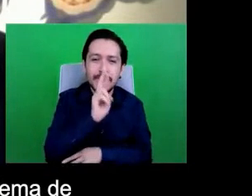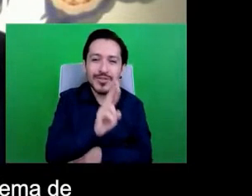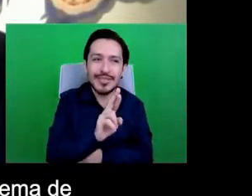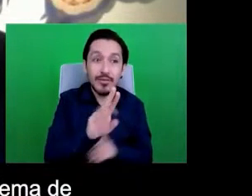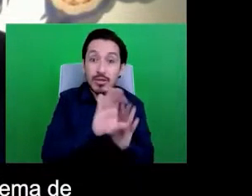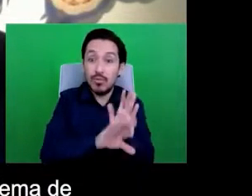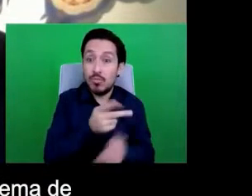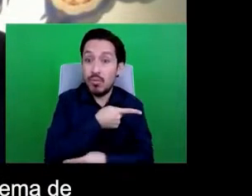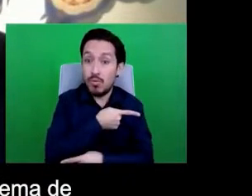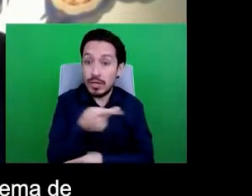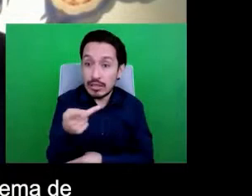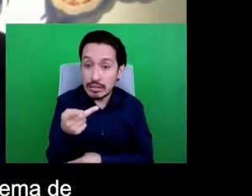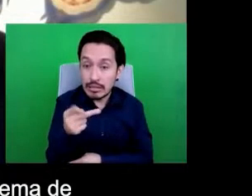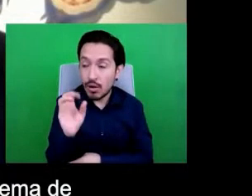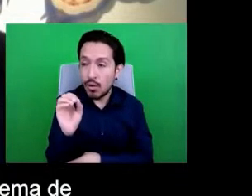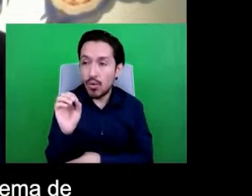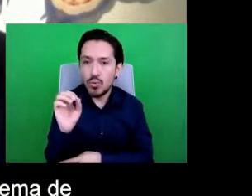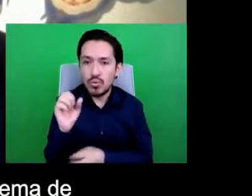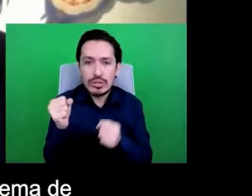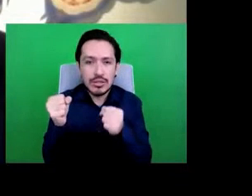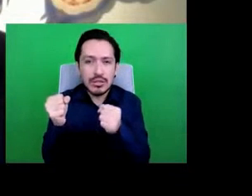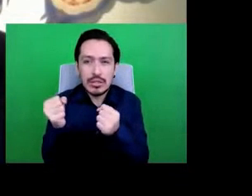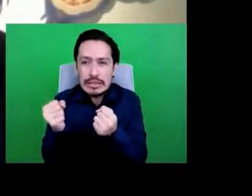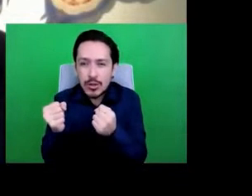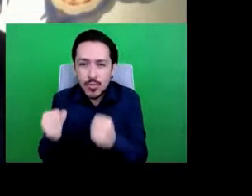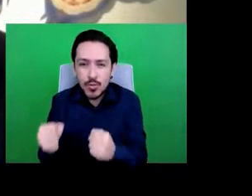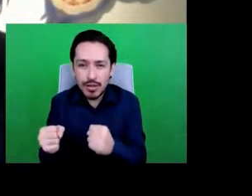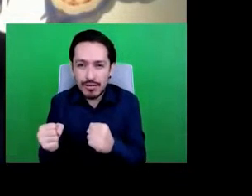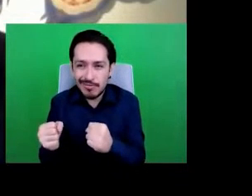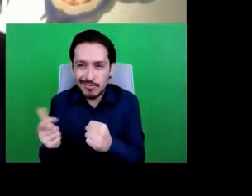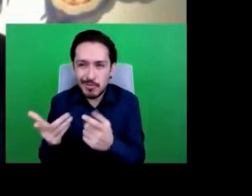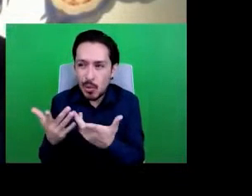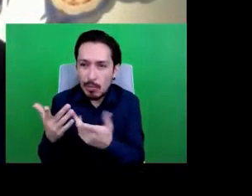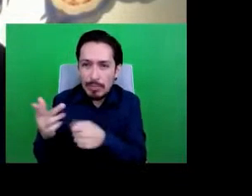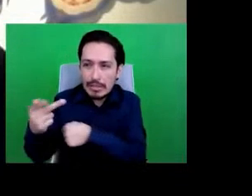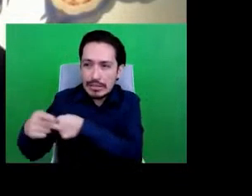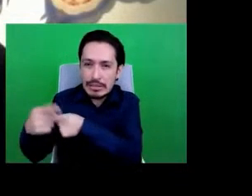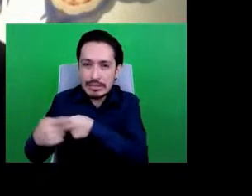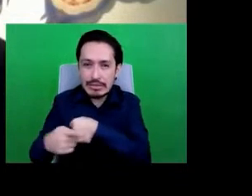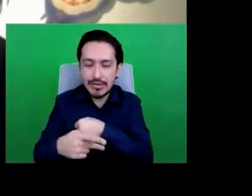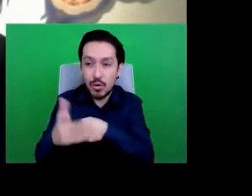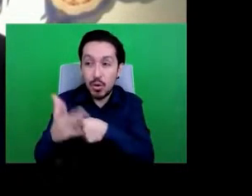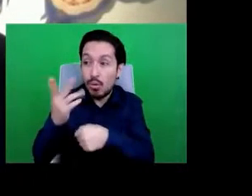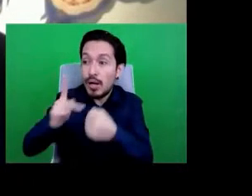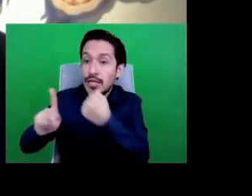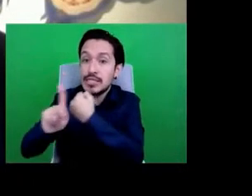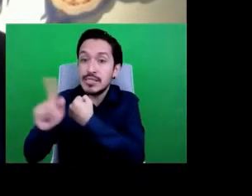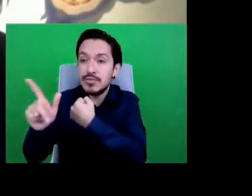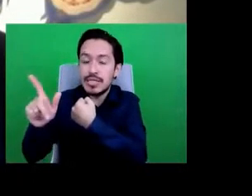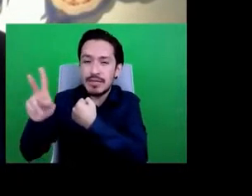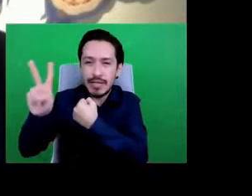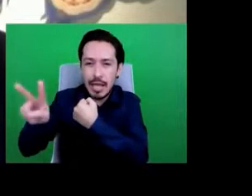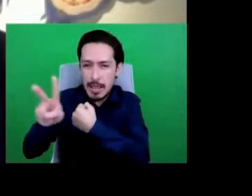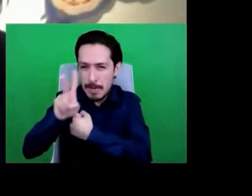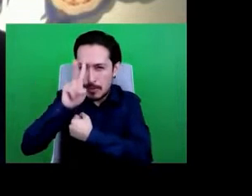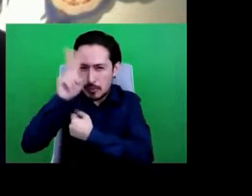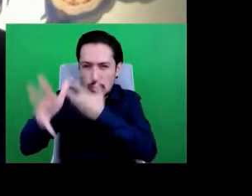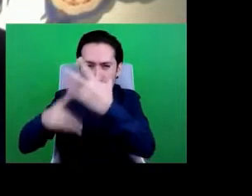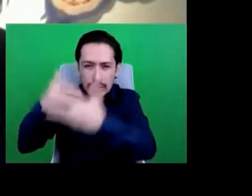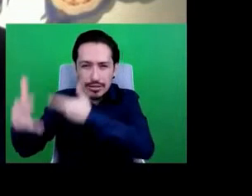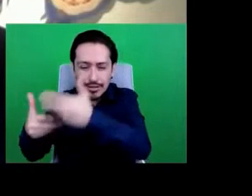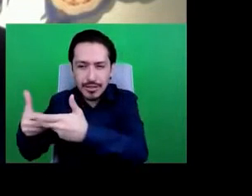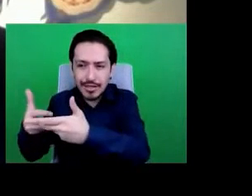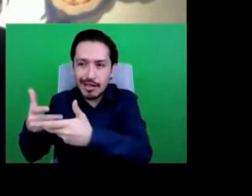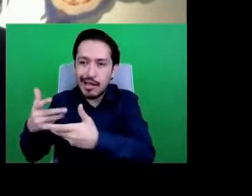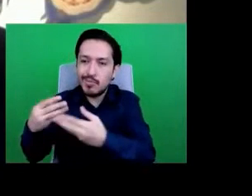la inseguridad en una sociedad donde hay niveles muy elevados de violencia y donde hay pues amenazas